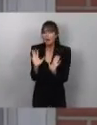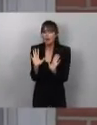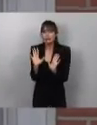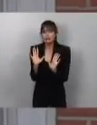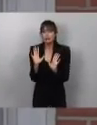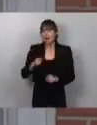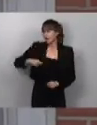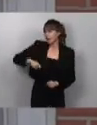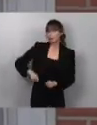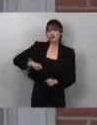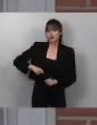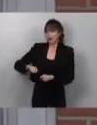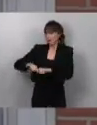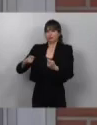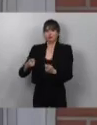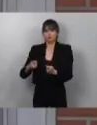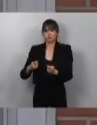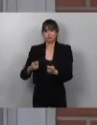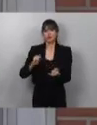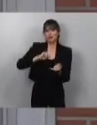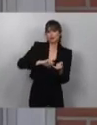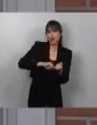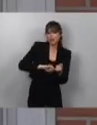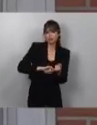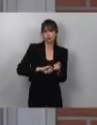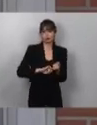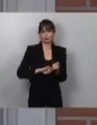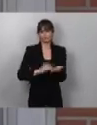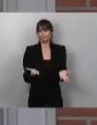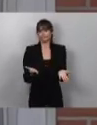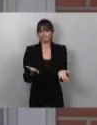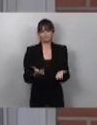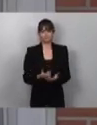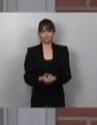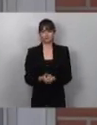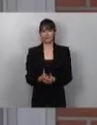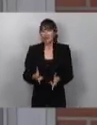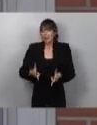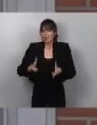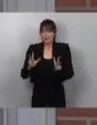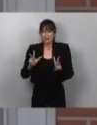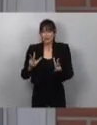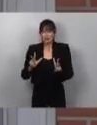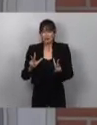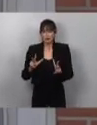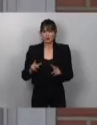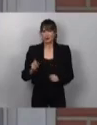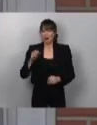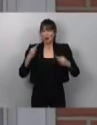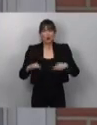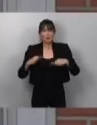con Antonio que lo único que está consiguiendo con esta forma de hacer política es polarizar todavía más a los